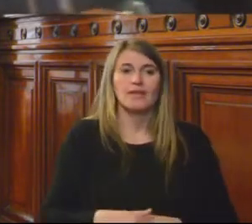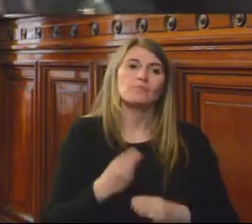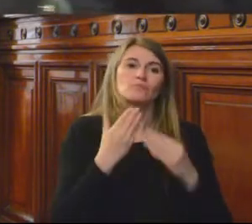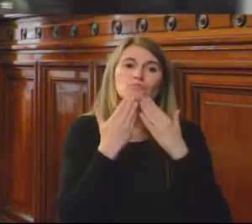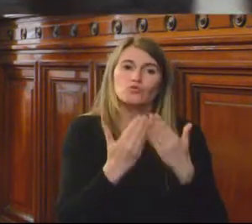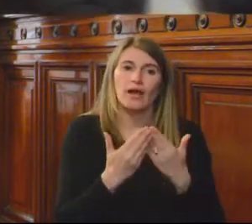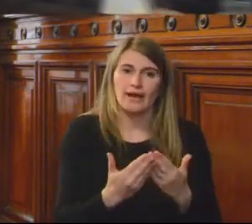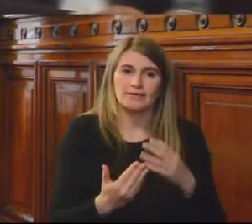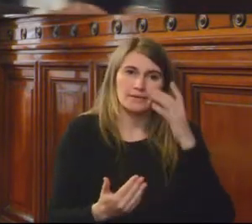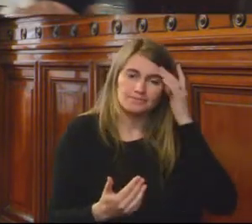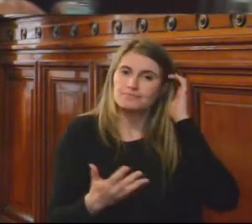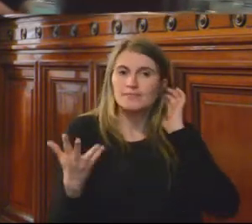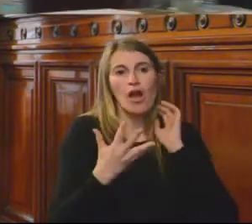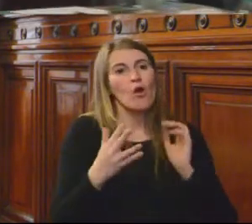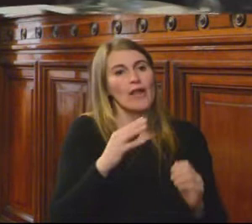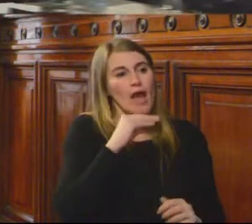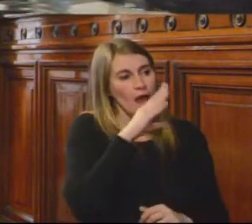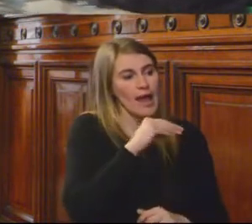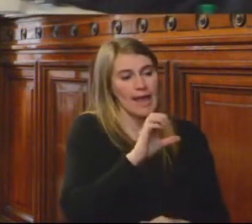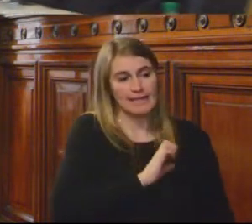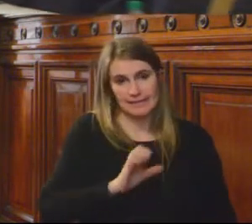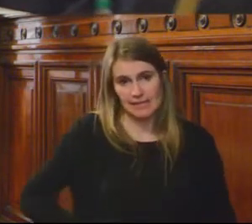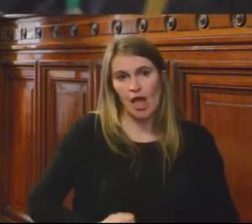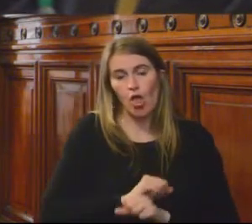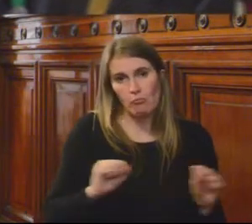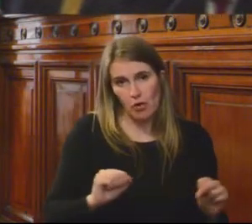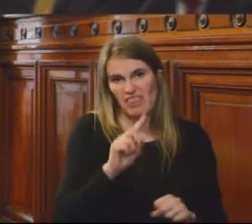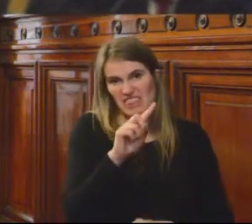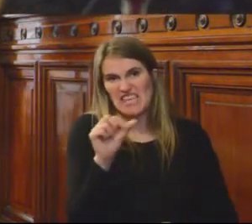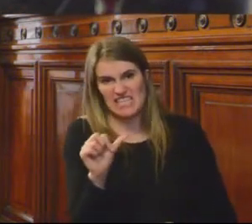Estado pueden ser hasta 16 minutos si lo quieren.